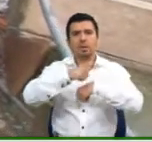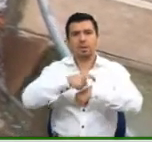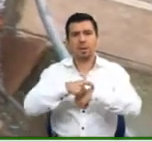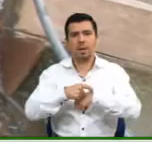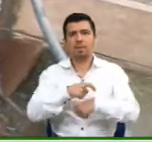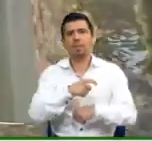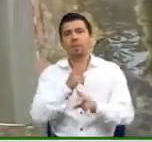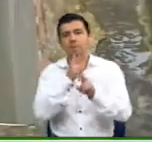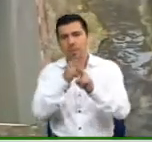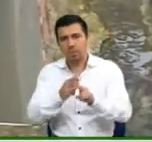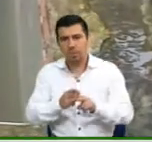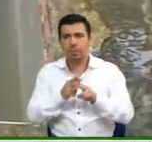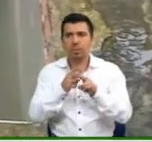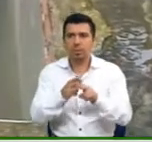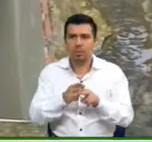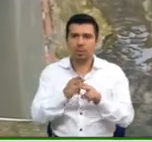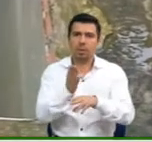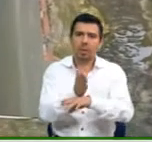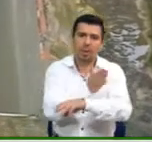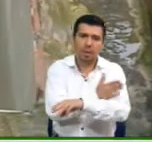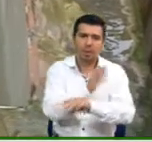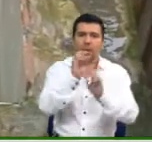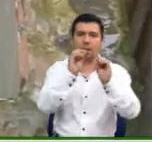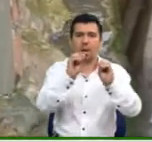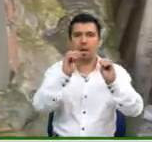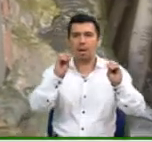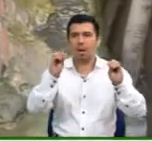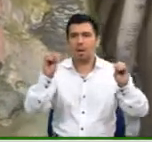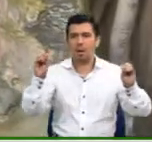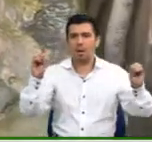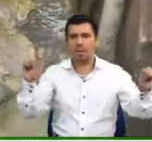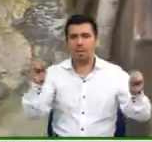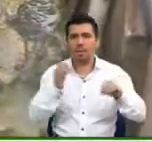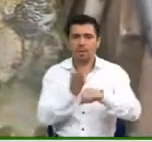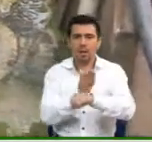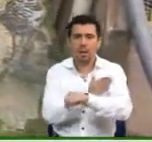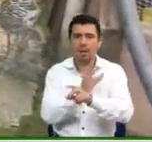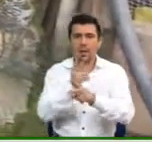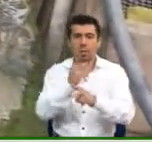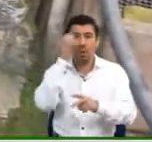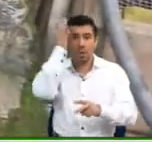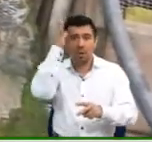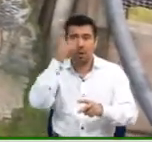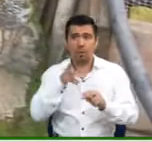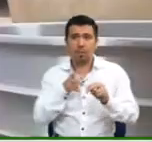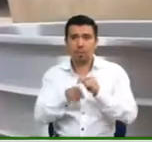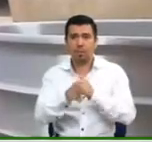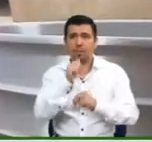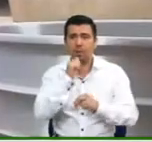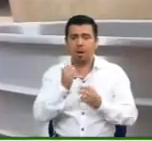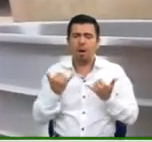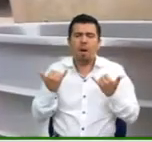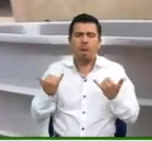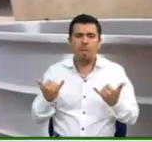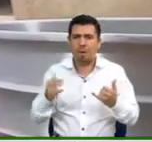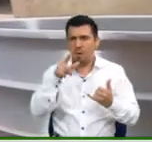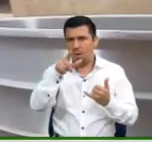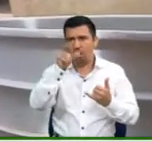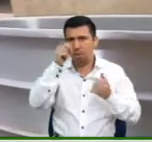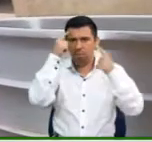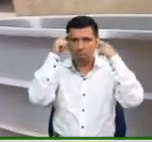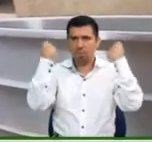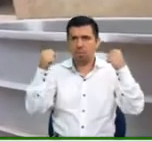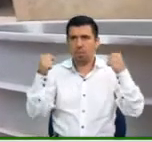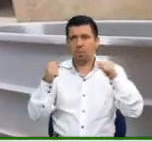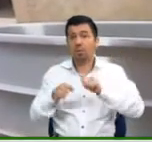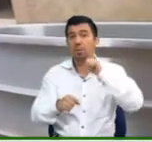para que se conozcan los posibles cortes programados pero en este momento podemos decir que no se van a dar el día mañana y que